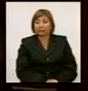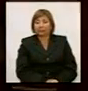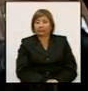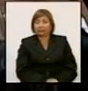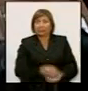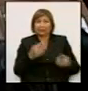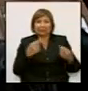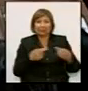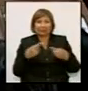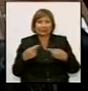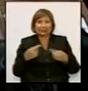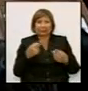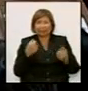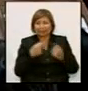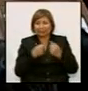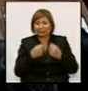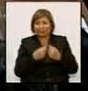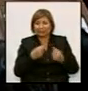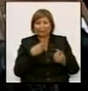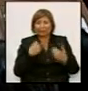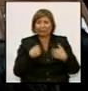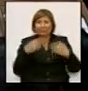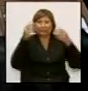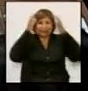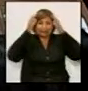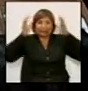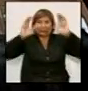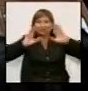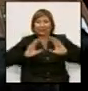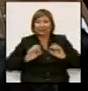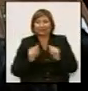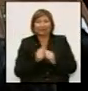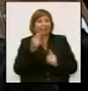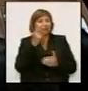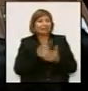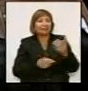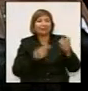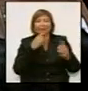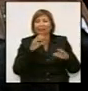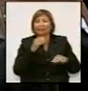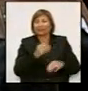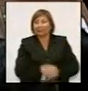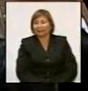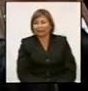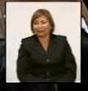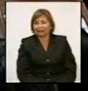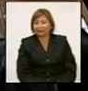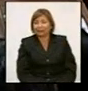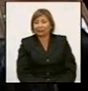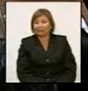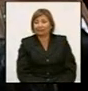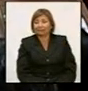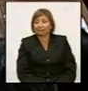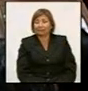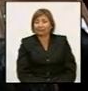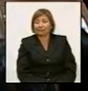peleadores, ni siquiera se ponen de acuerdo para saber quién va a ser presidente.